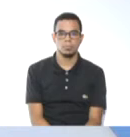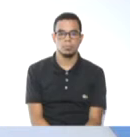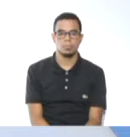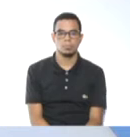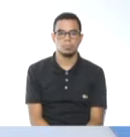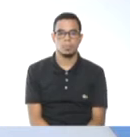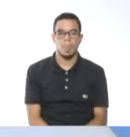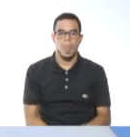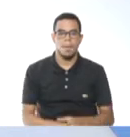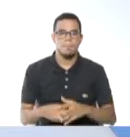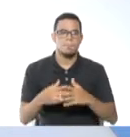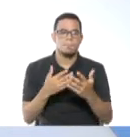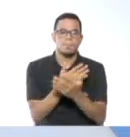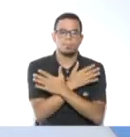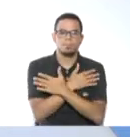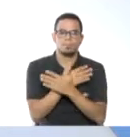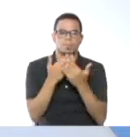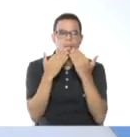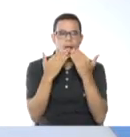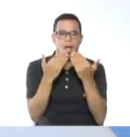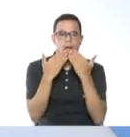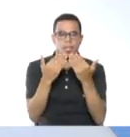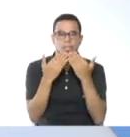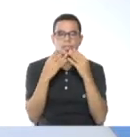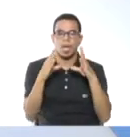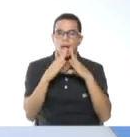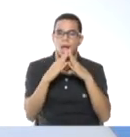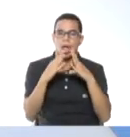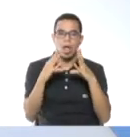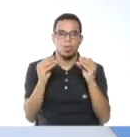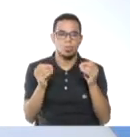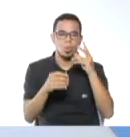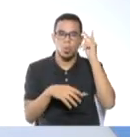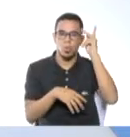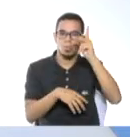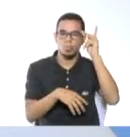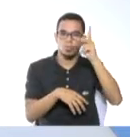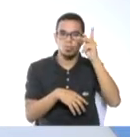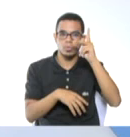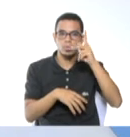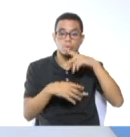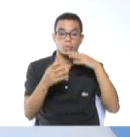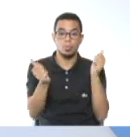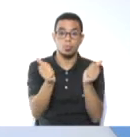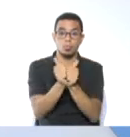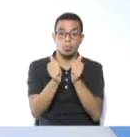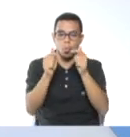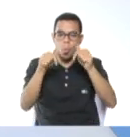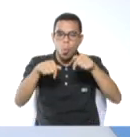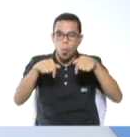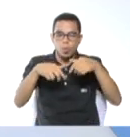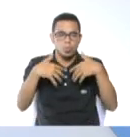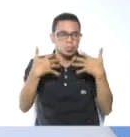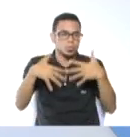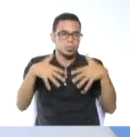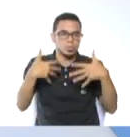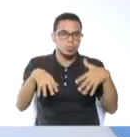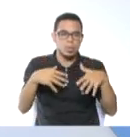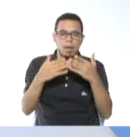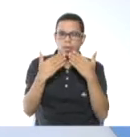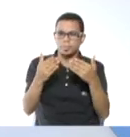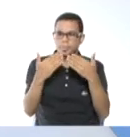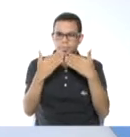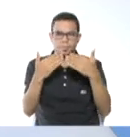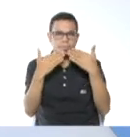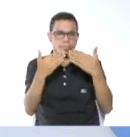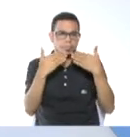También extendemos nuestros agradecimientos a todos los profesores que nos acompañaron el día de hoy. Es